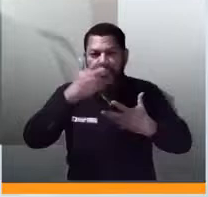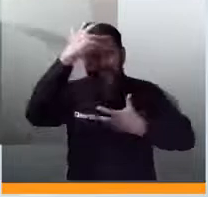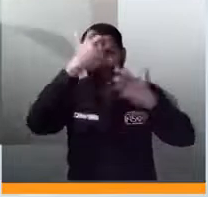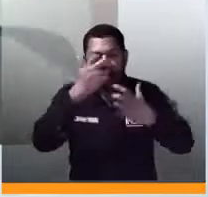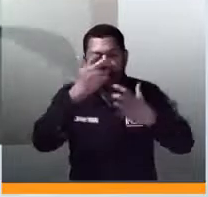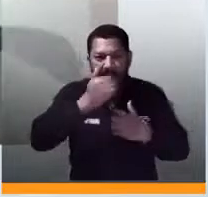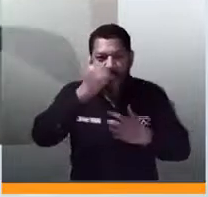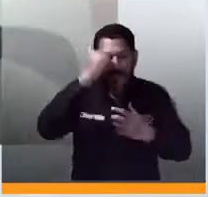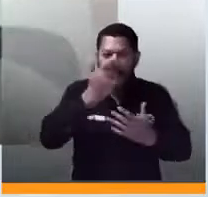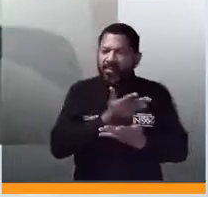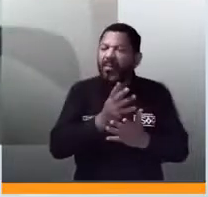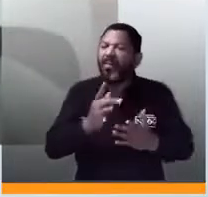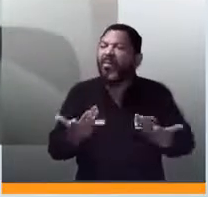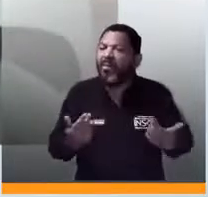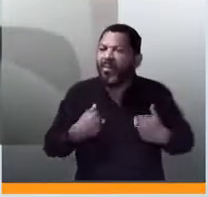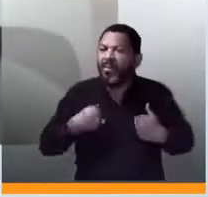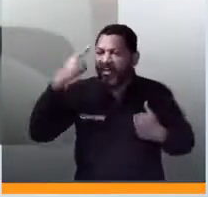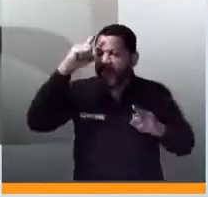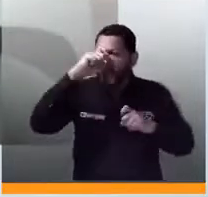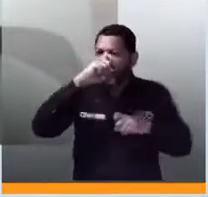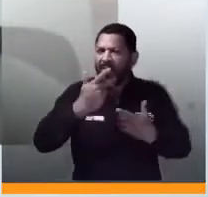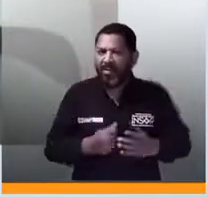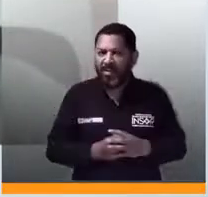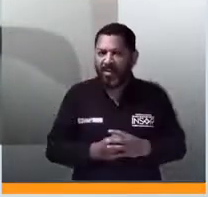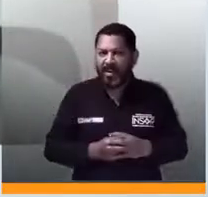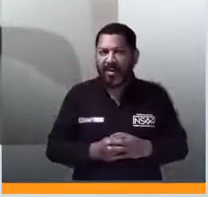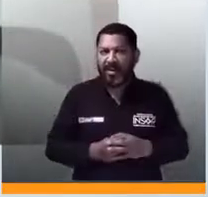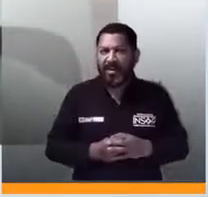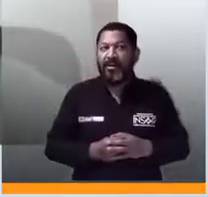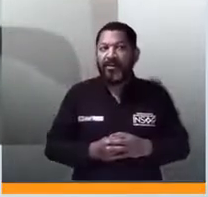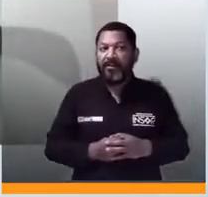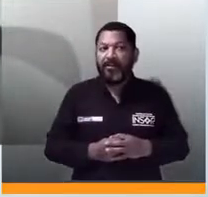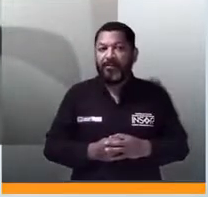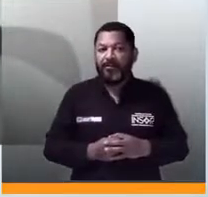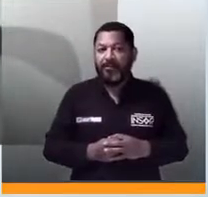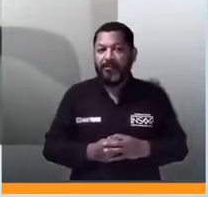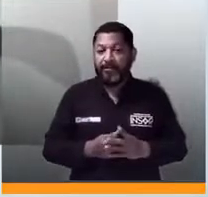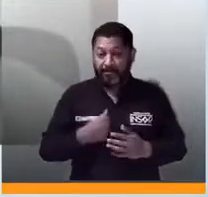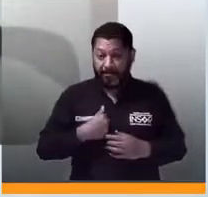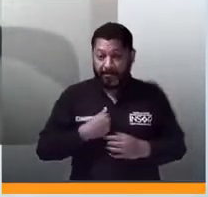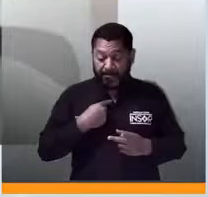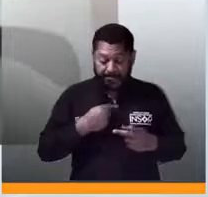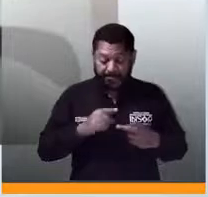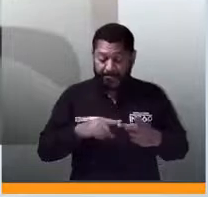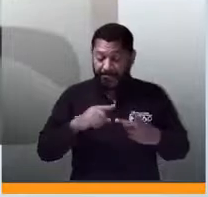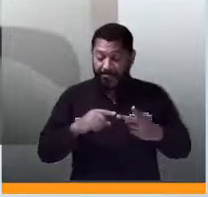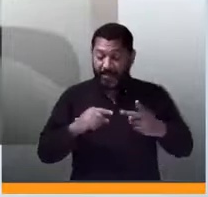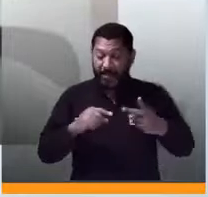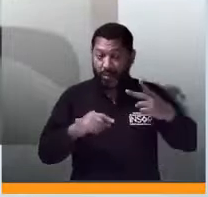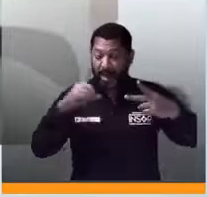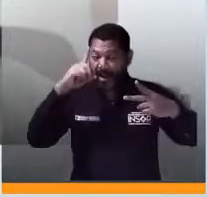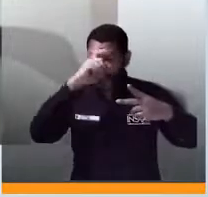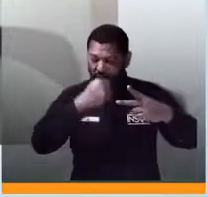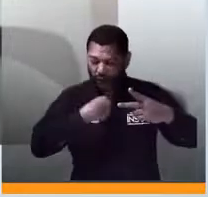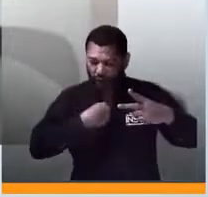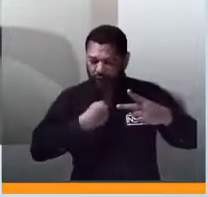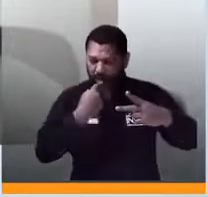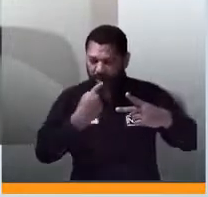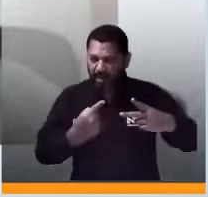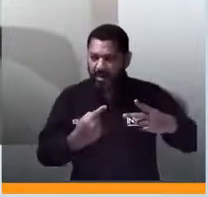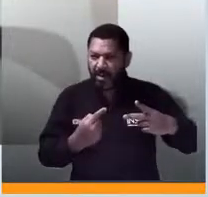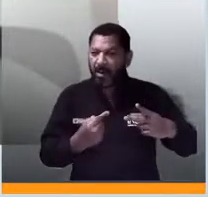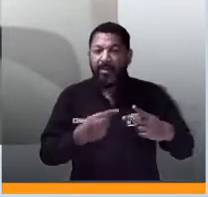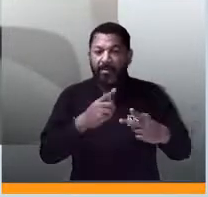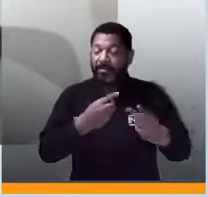evaluación? En fin, y creería que eso lo complementa mi segunda reflexión en torno a este tema, porque